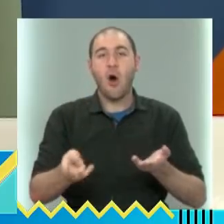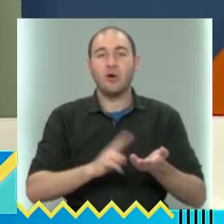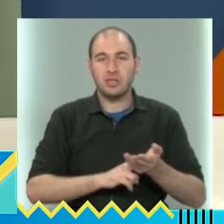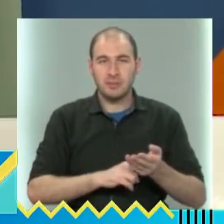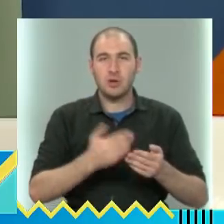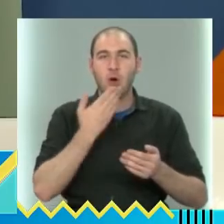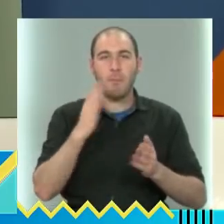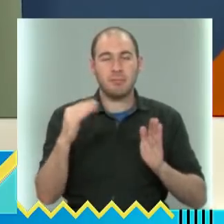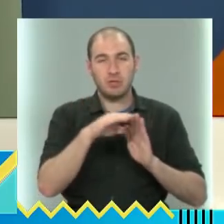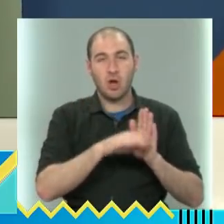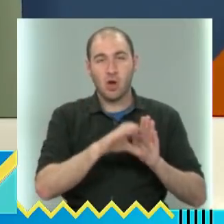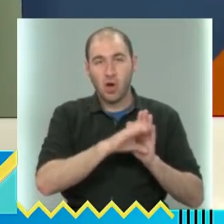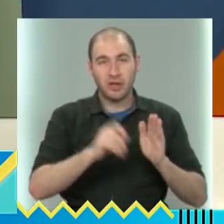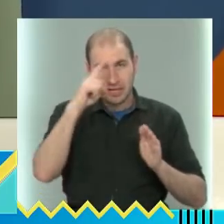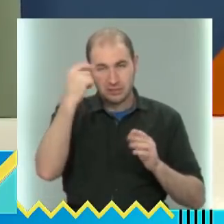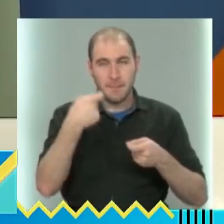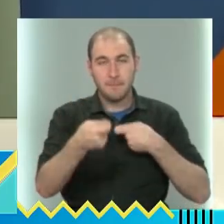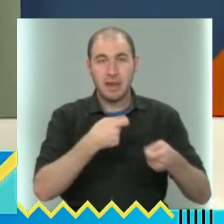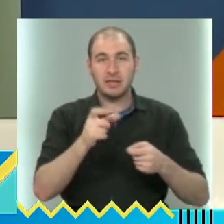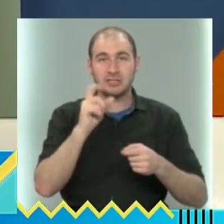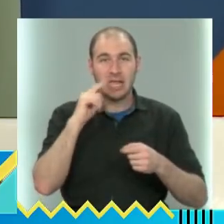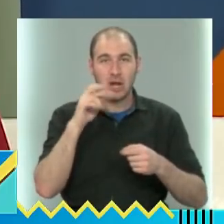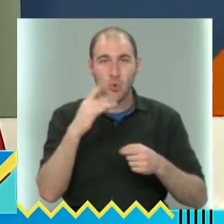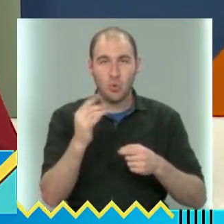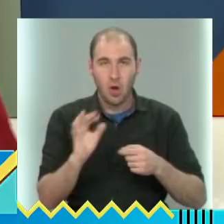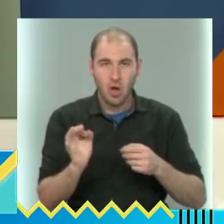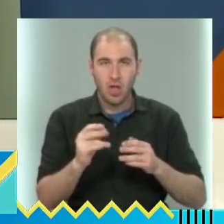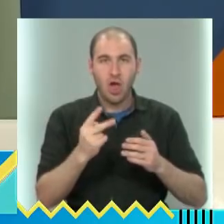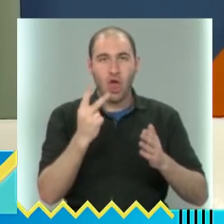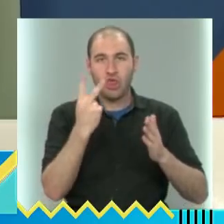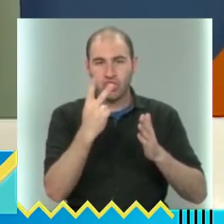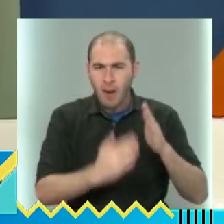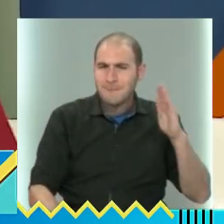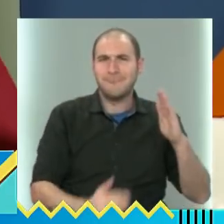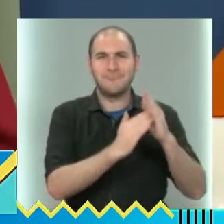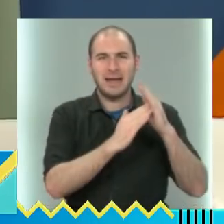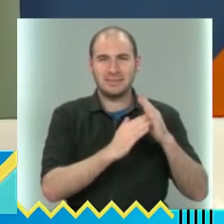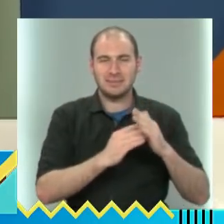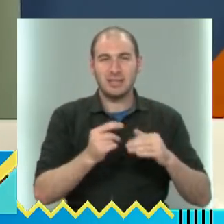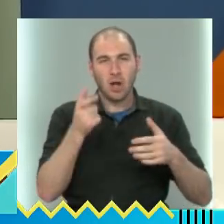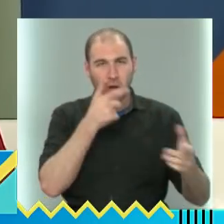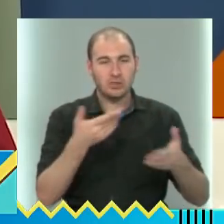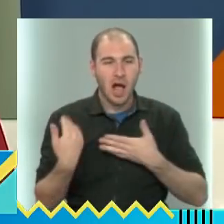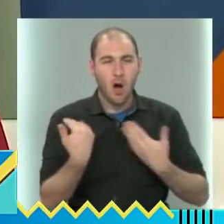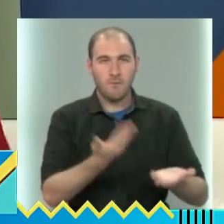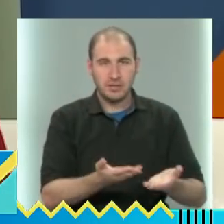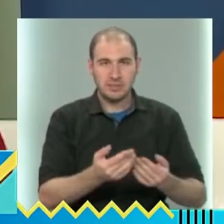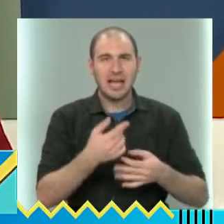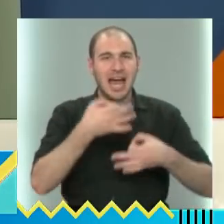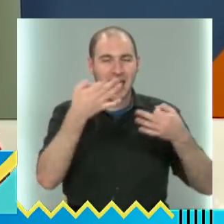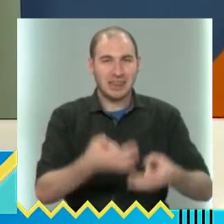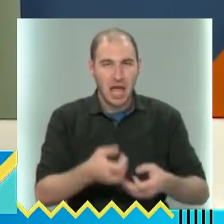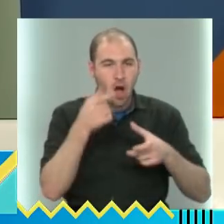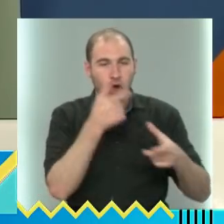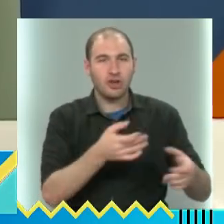el cumplimiento del Código Internacional de Manejo del Cianuro. Es decir, dos de las máximas expresiones de lo que el sistema nos ofrece como garantía